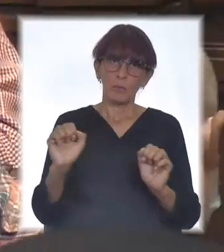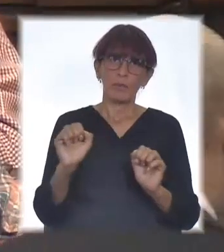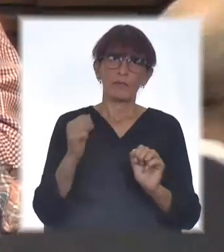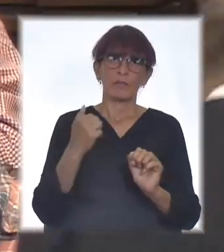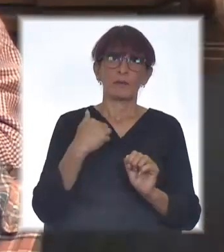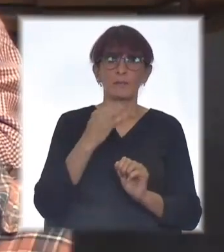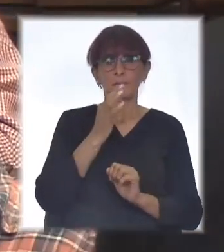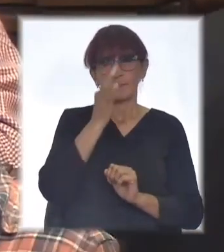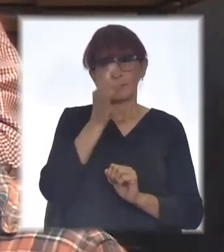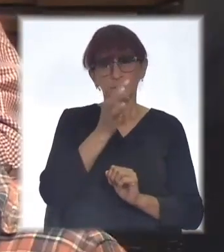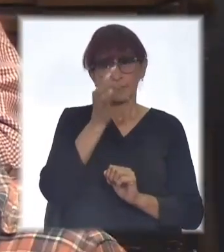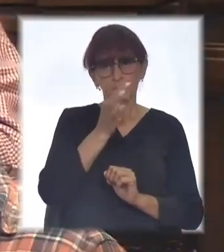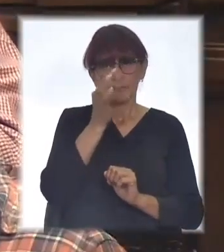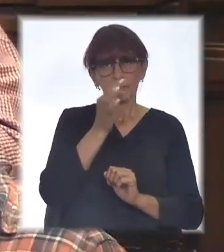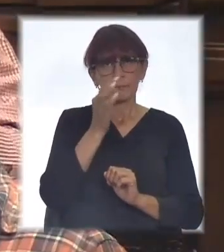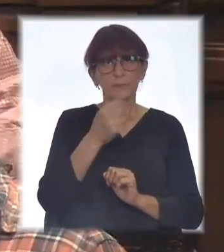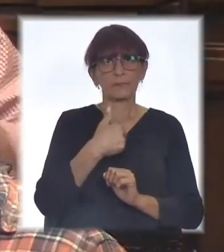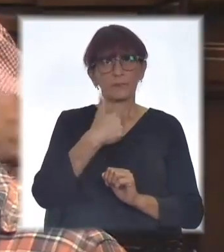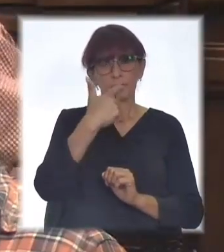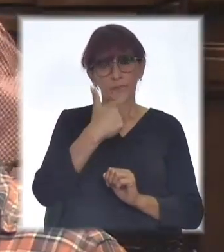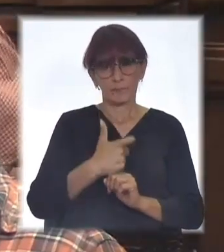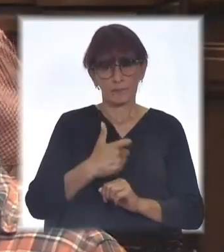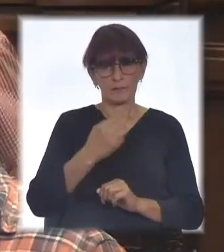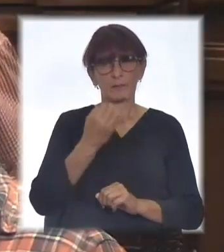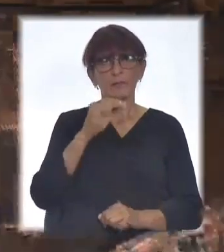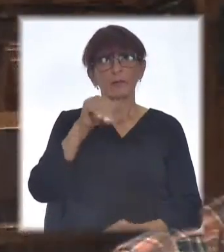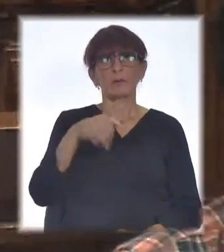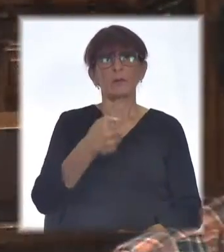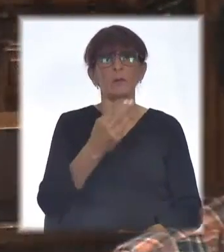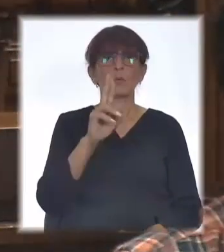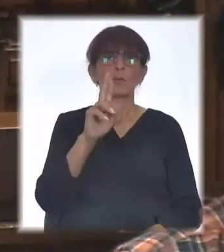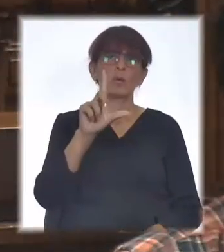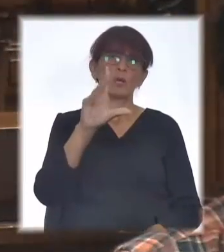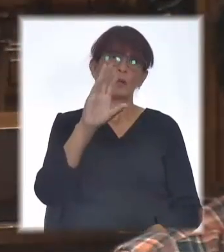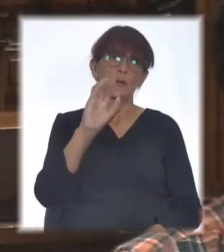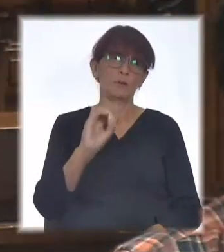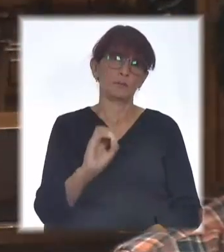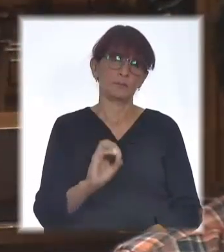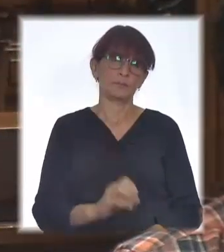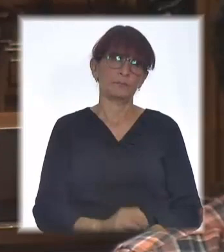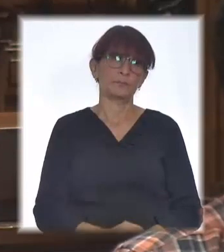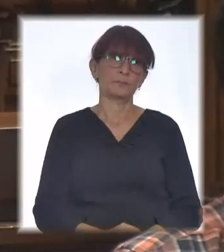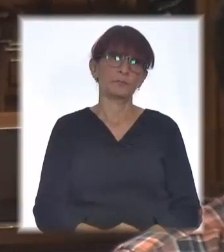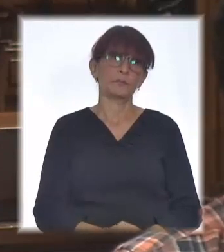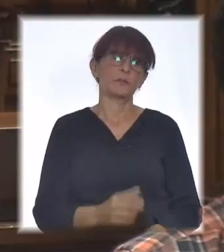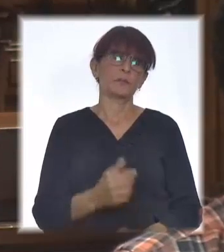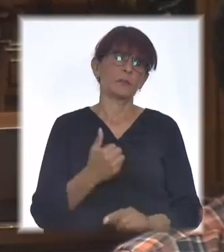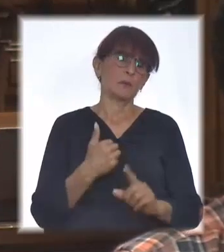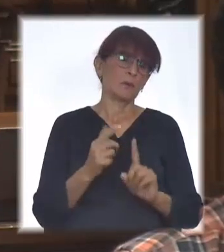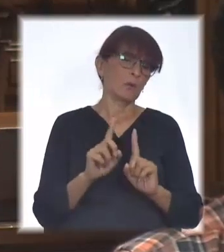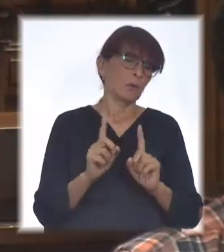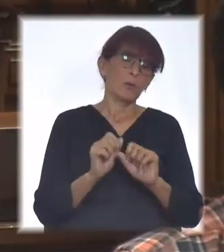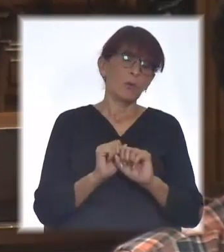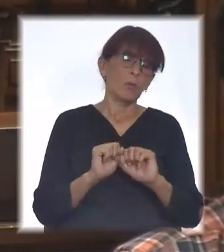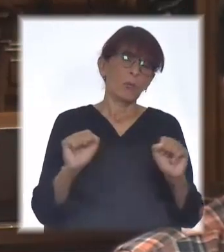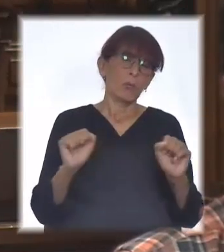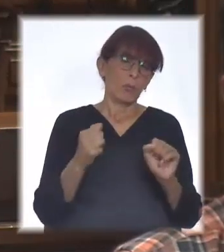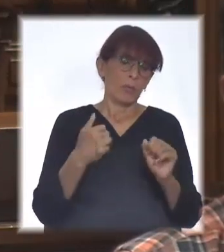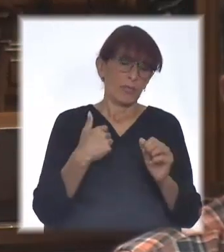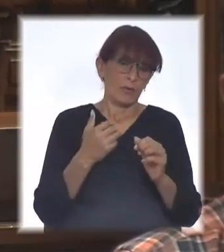permitiera hablar particularmente de julio seda rosa no podía dejar de